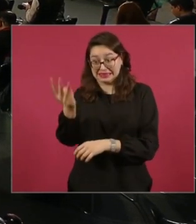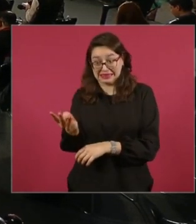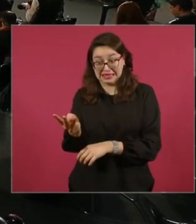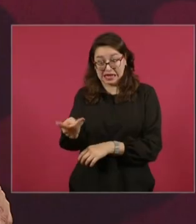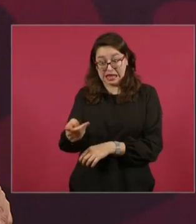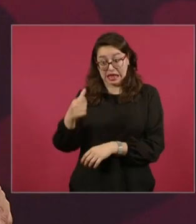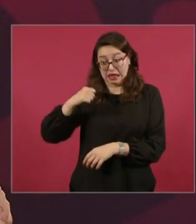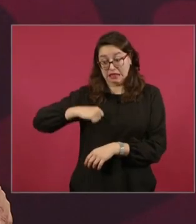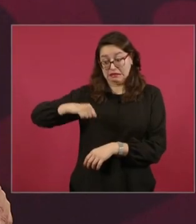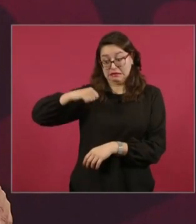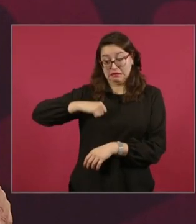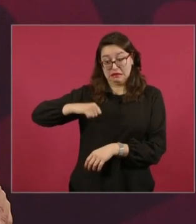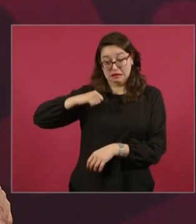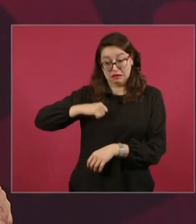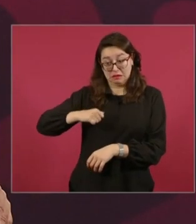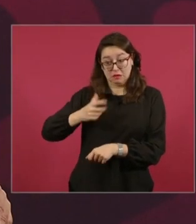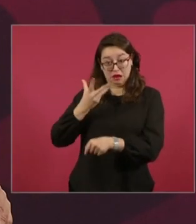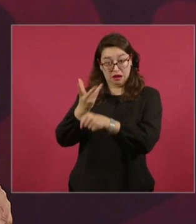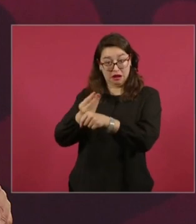las no